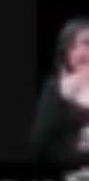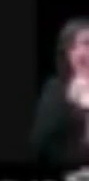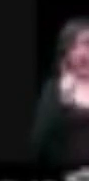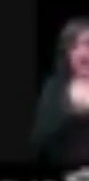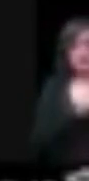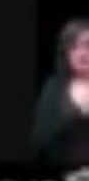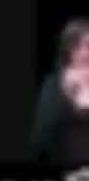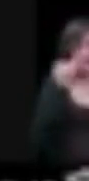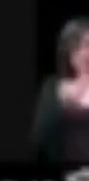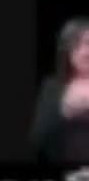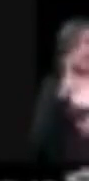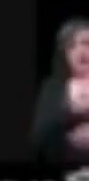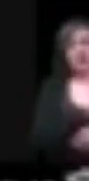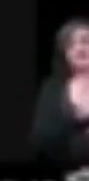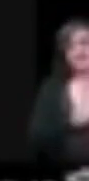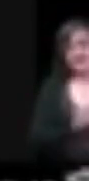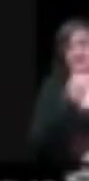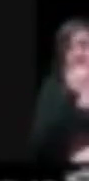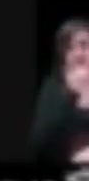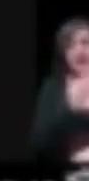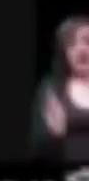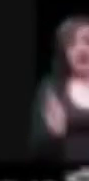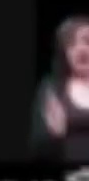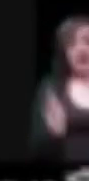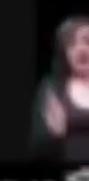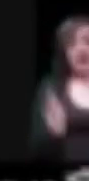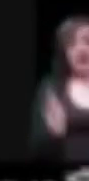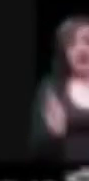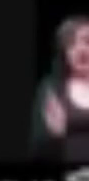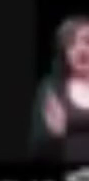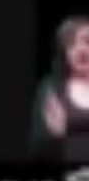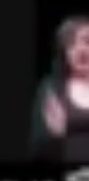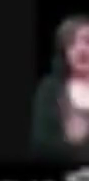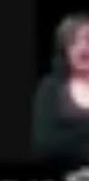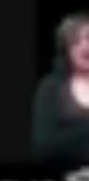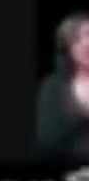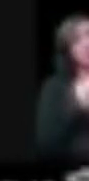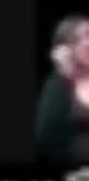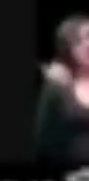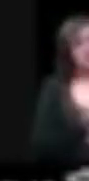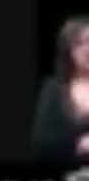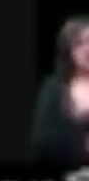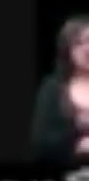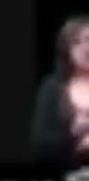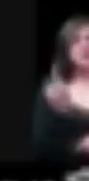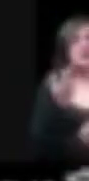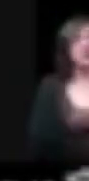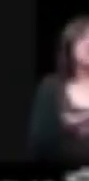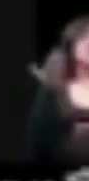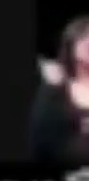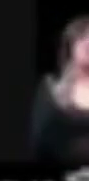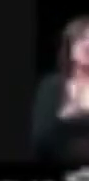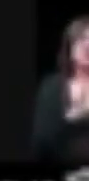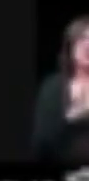hacer. Existen otras figuras establecidas en la ley en otros estados que desde hace por lo menos una